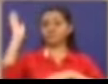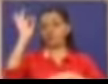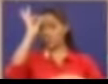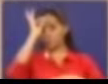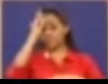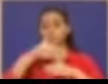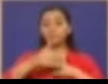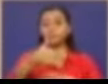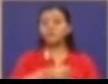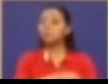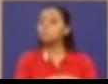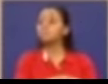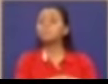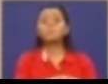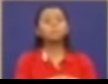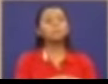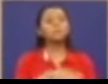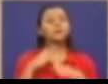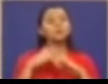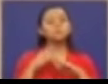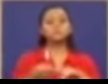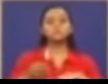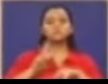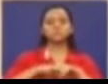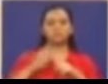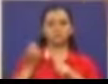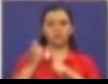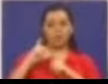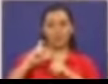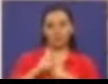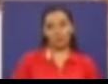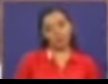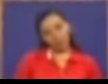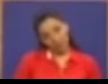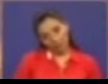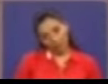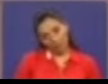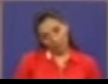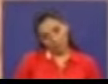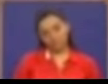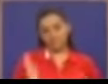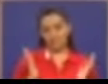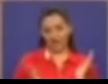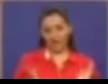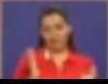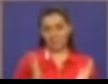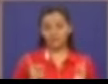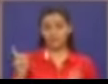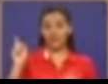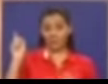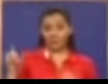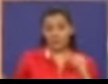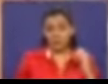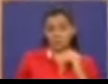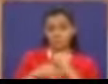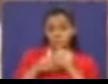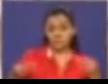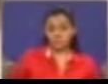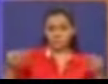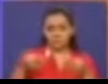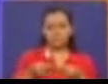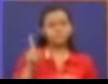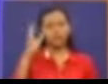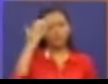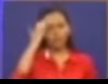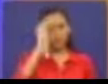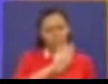vive al frente va a poder vender su casita al triple. En principio deberían contribuir por una obra pública, ¿no? Pero ni siquiera de eso se tienen